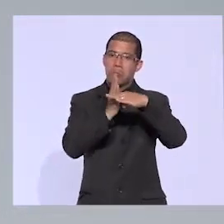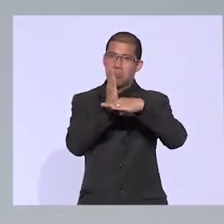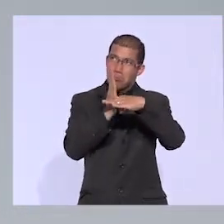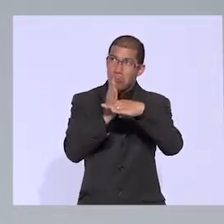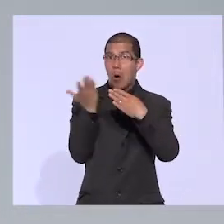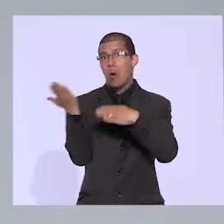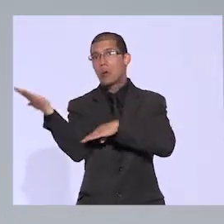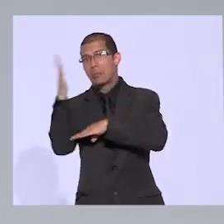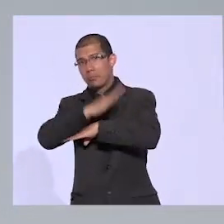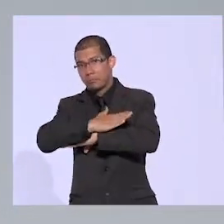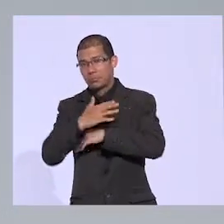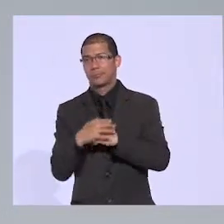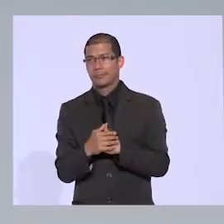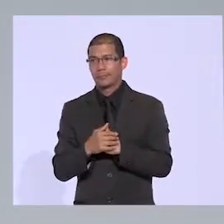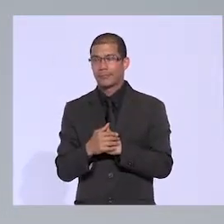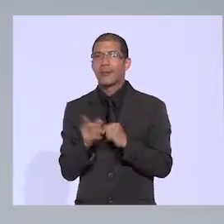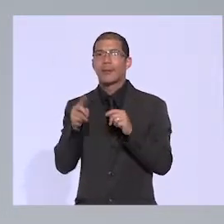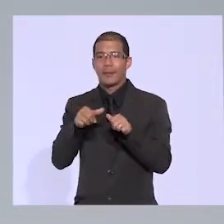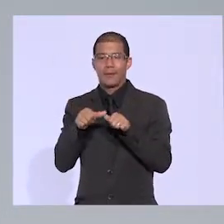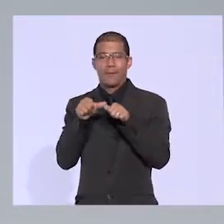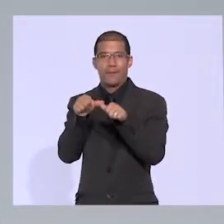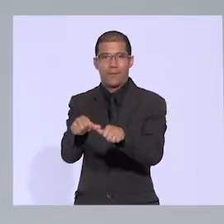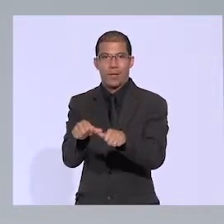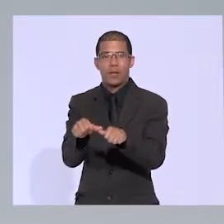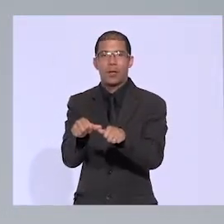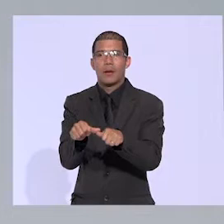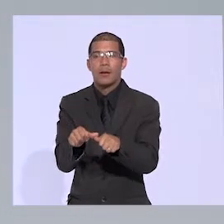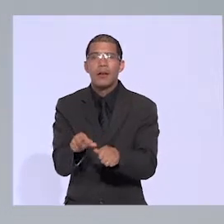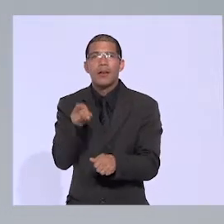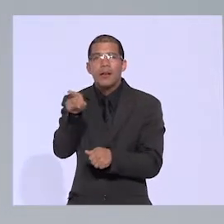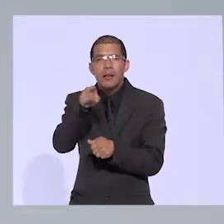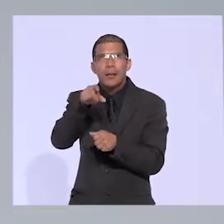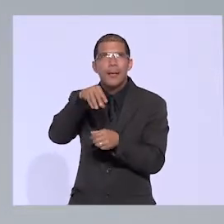dato objetivo, la estabilidad es si es